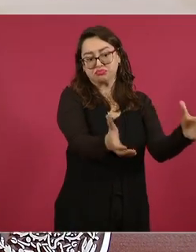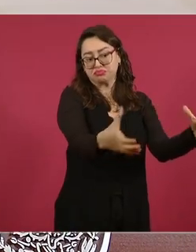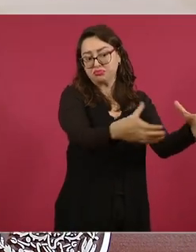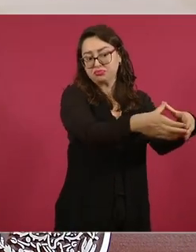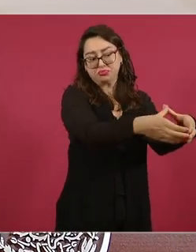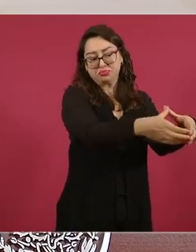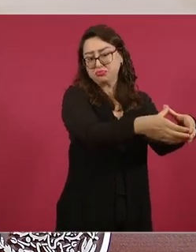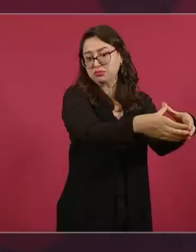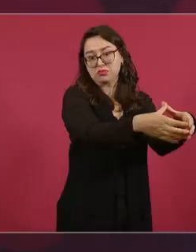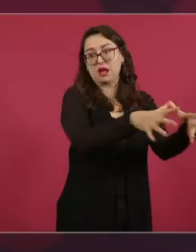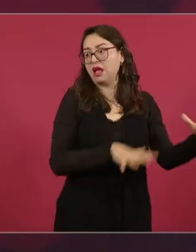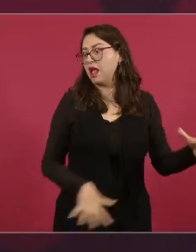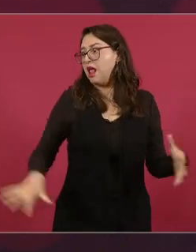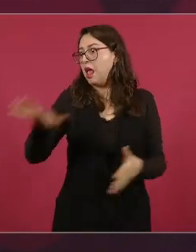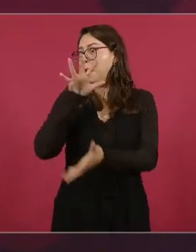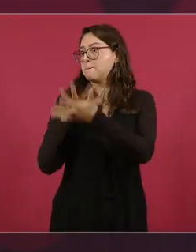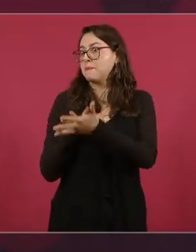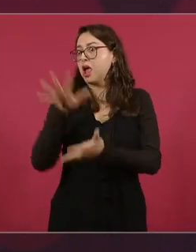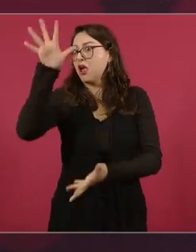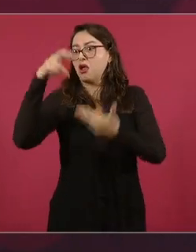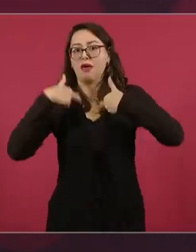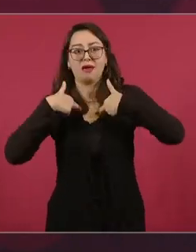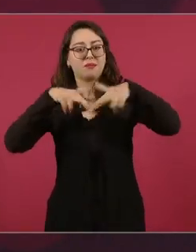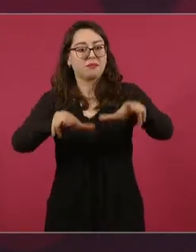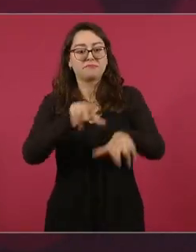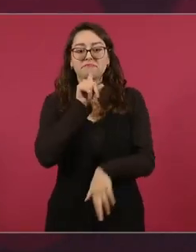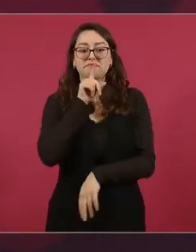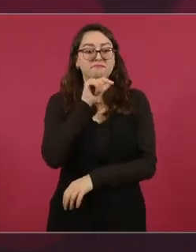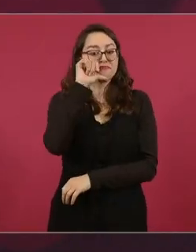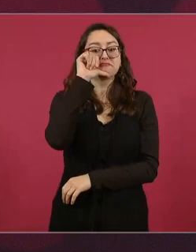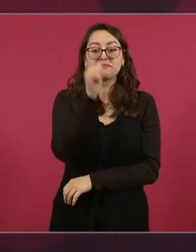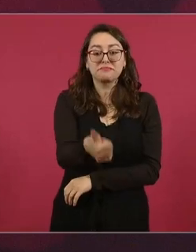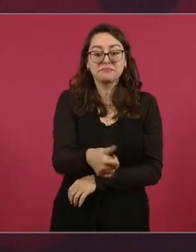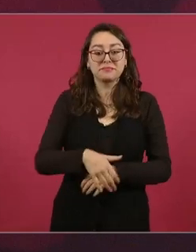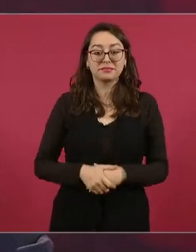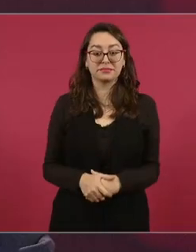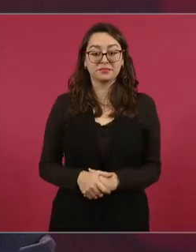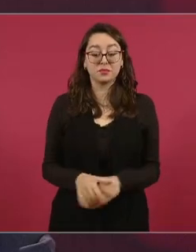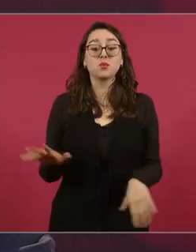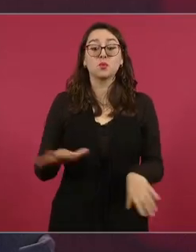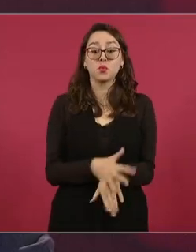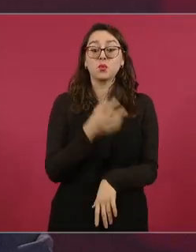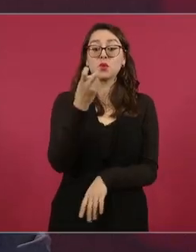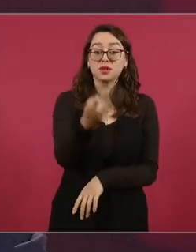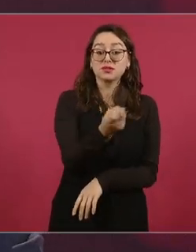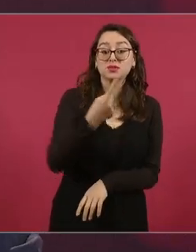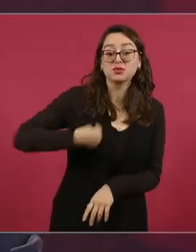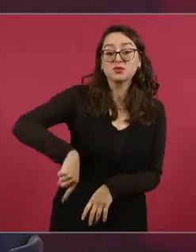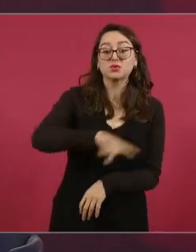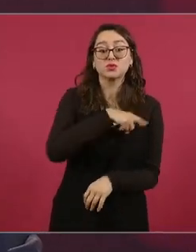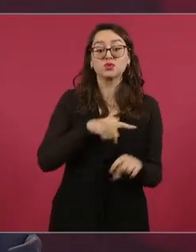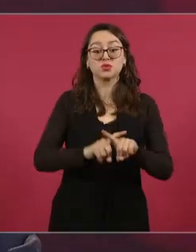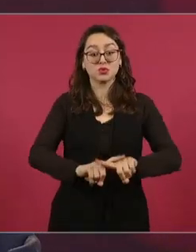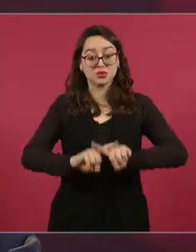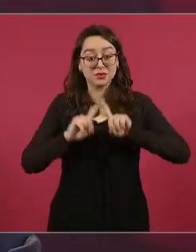Esa es nuestra diferencia de fondo, no es nada